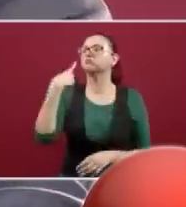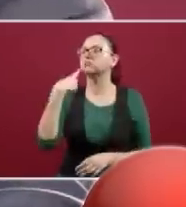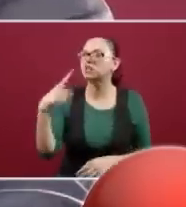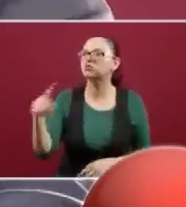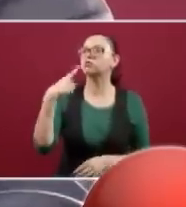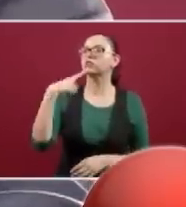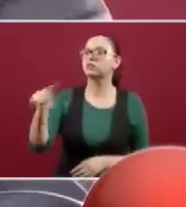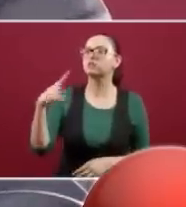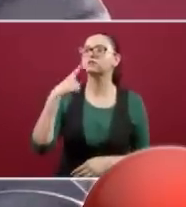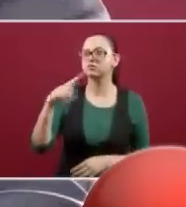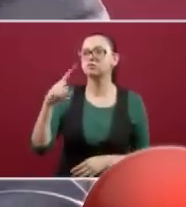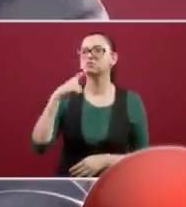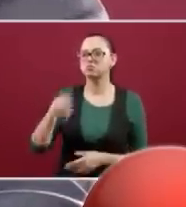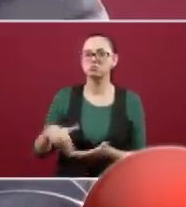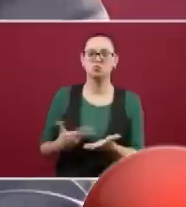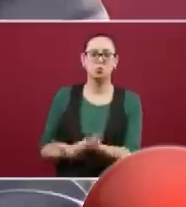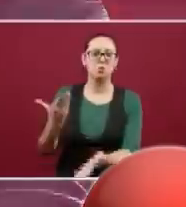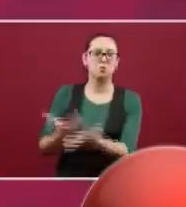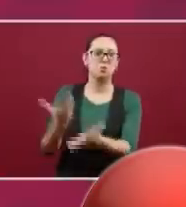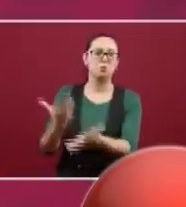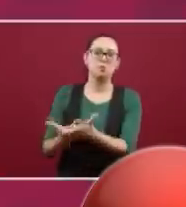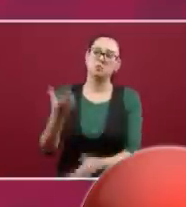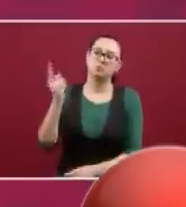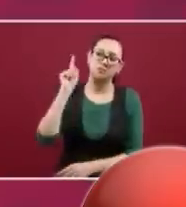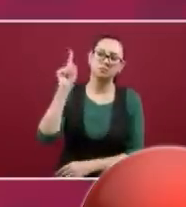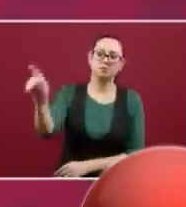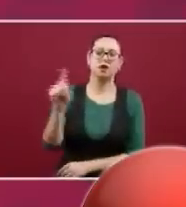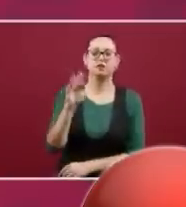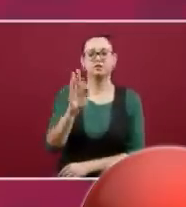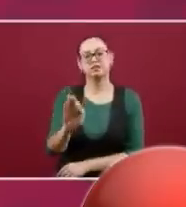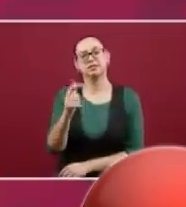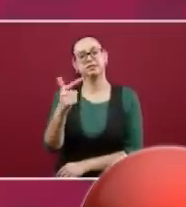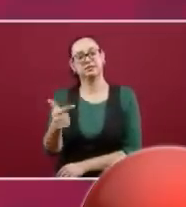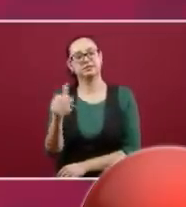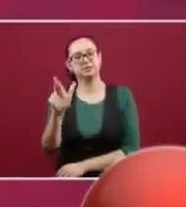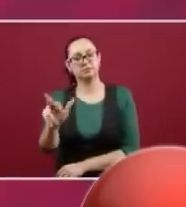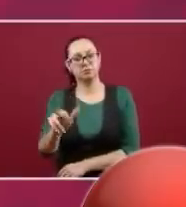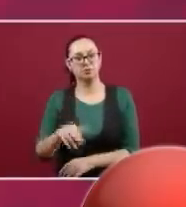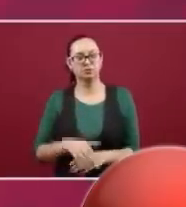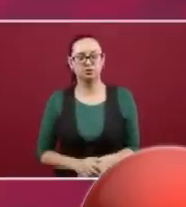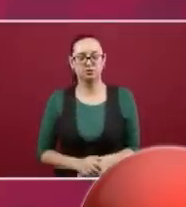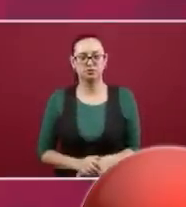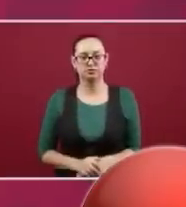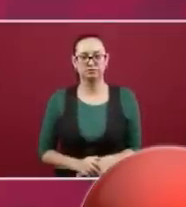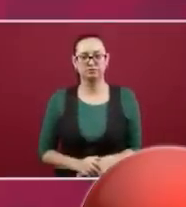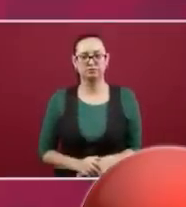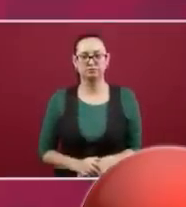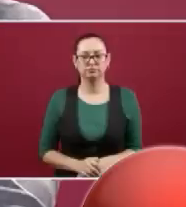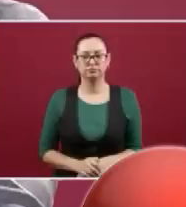a la Fiscalía General. Denuncias que tienen que ver con